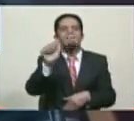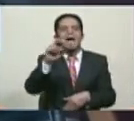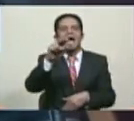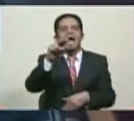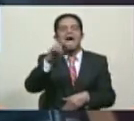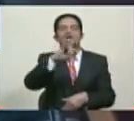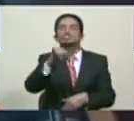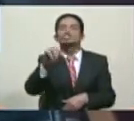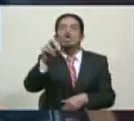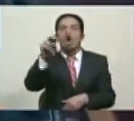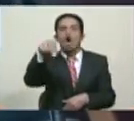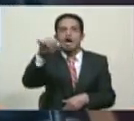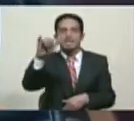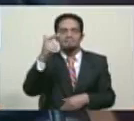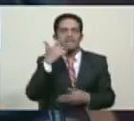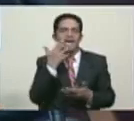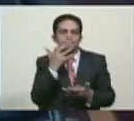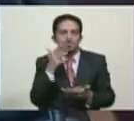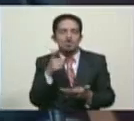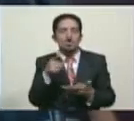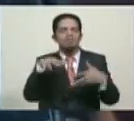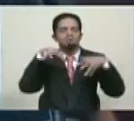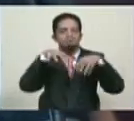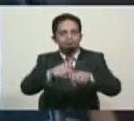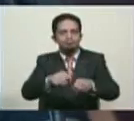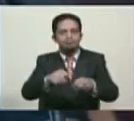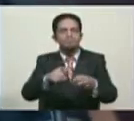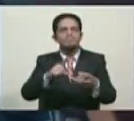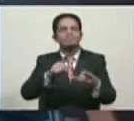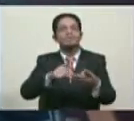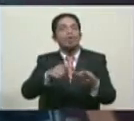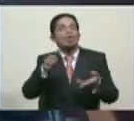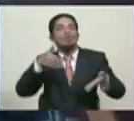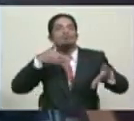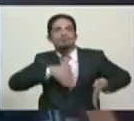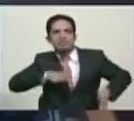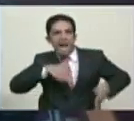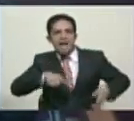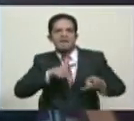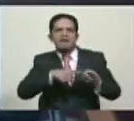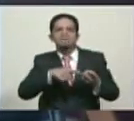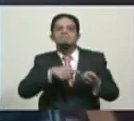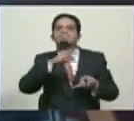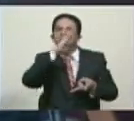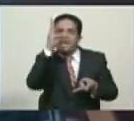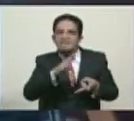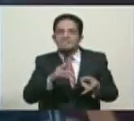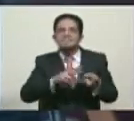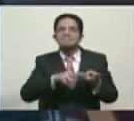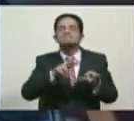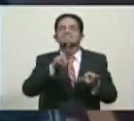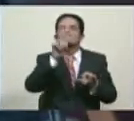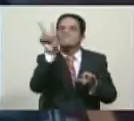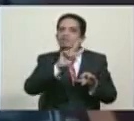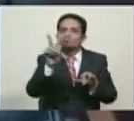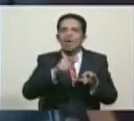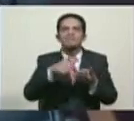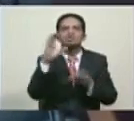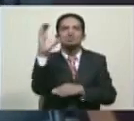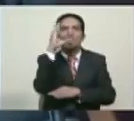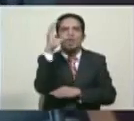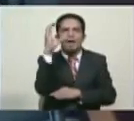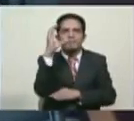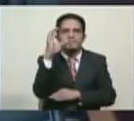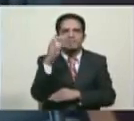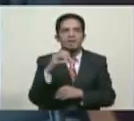Venezuela y Colombia, apoderarse de las Guyanas, a quienes siempre han considerado sus colonias. Cada país de